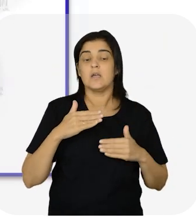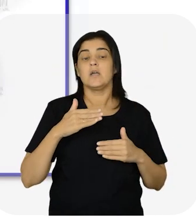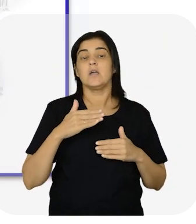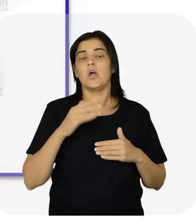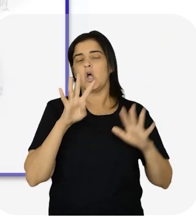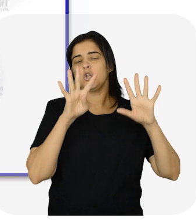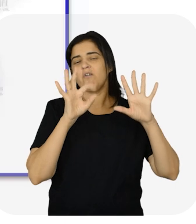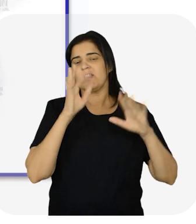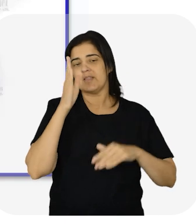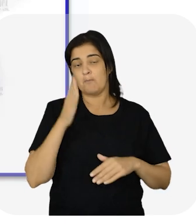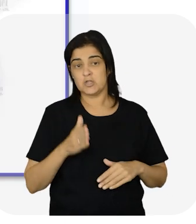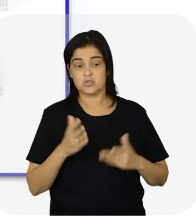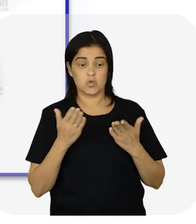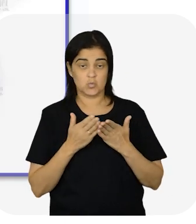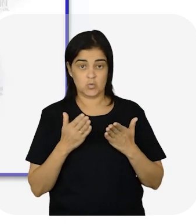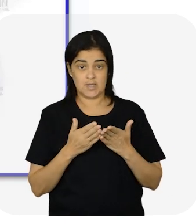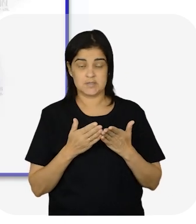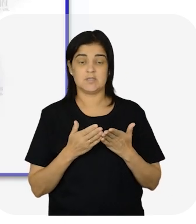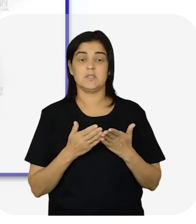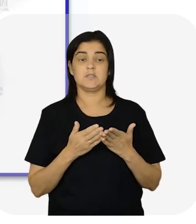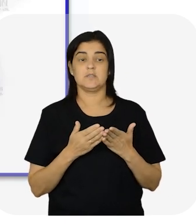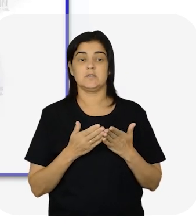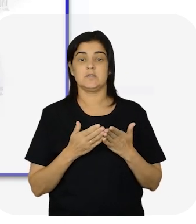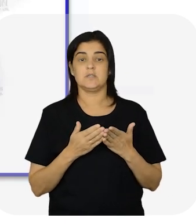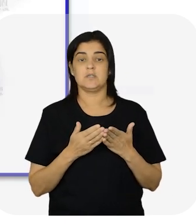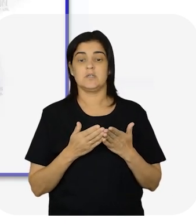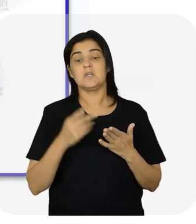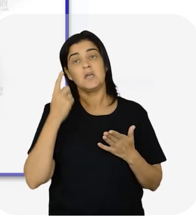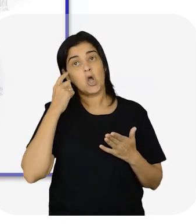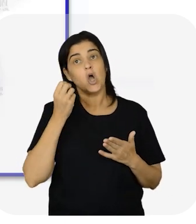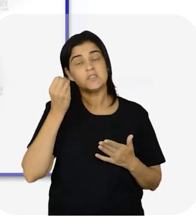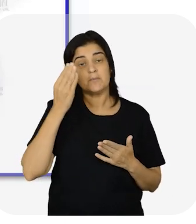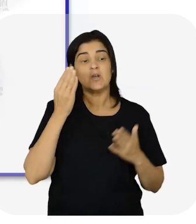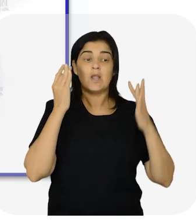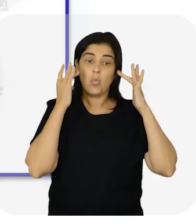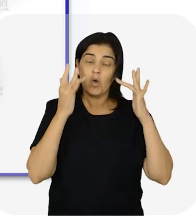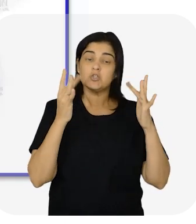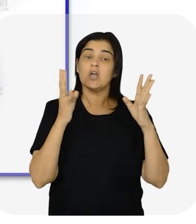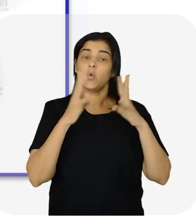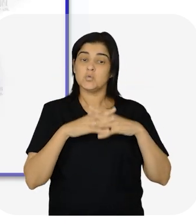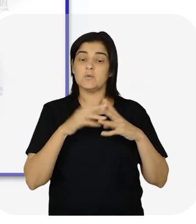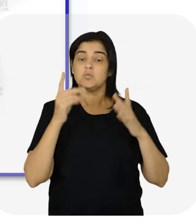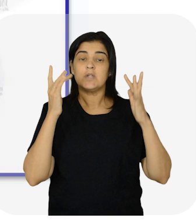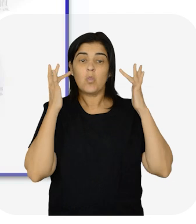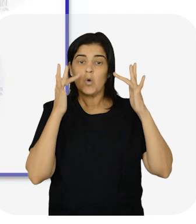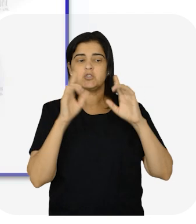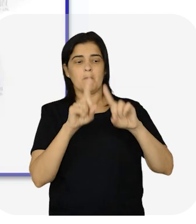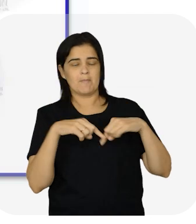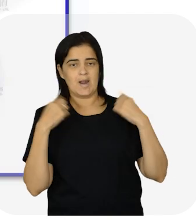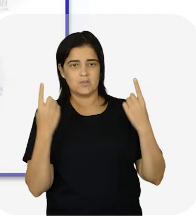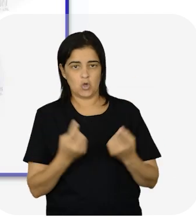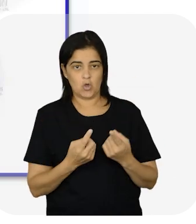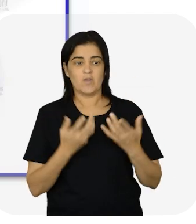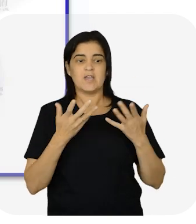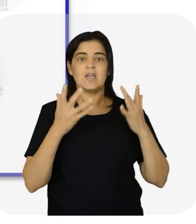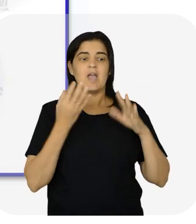un 90% de los estudiantes poseen el concepto de que la educación inclusiva es una educación para todos,